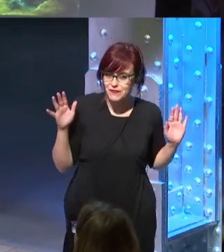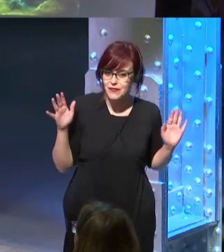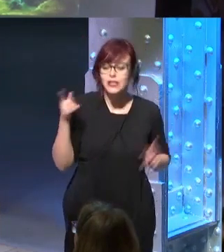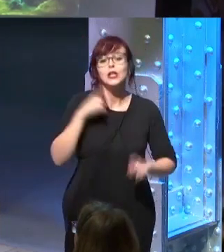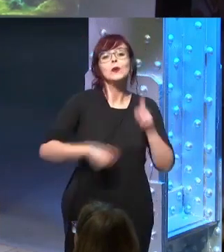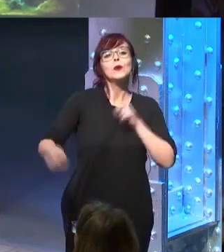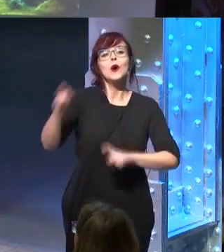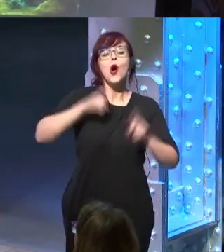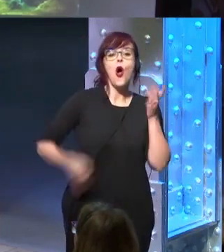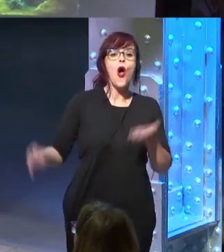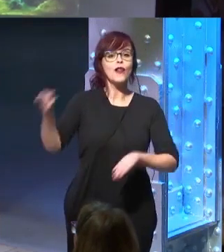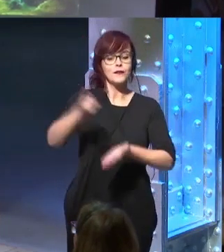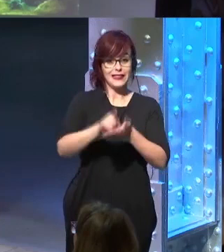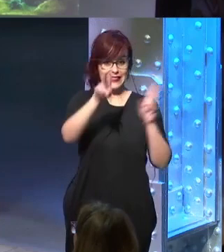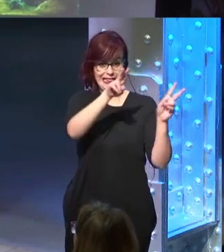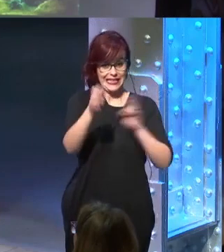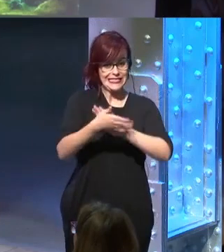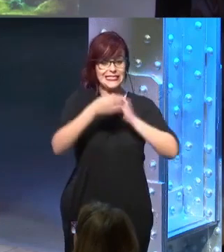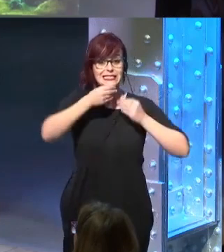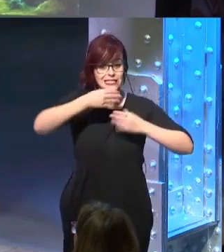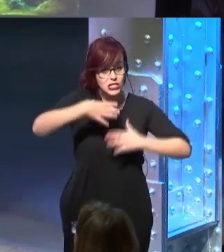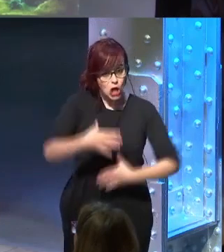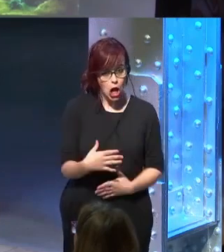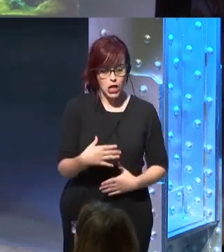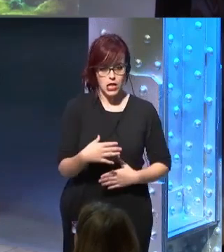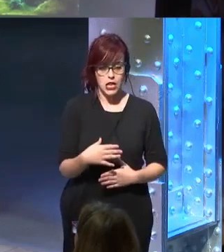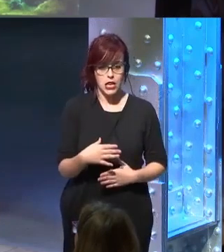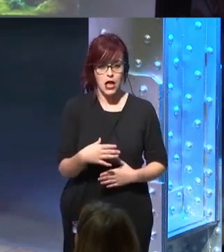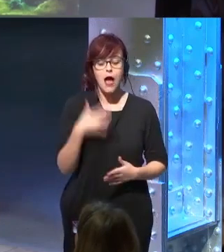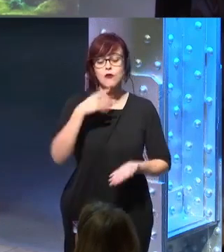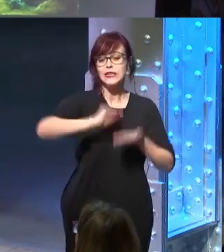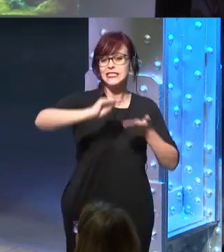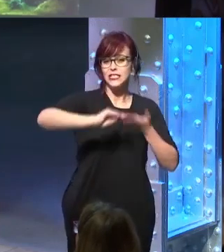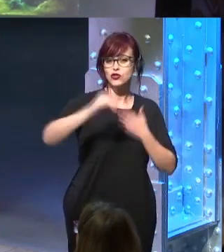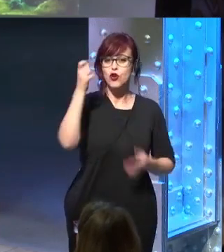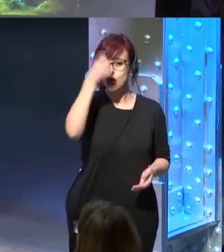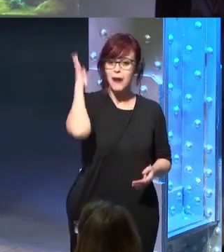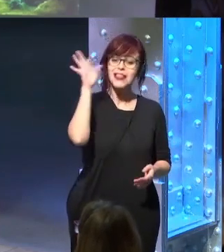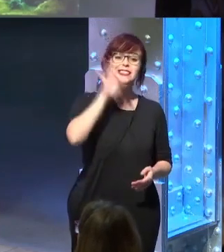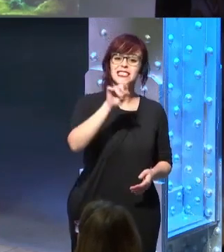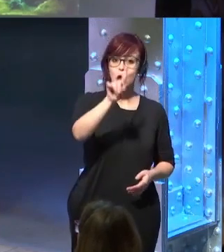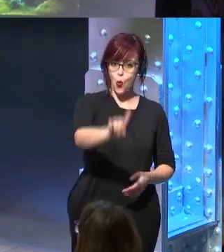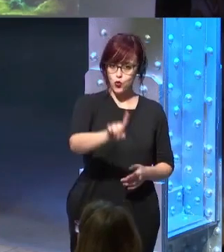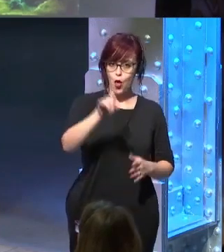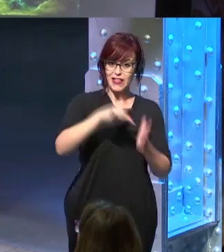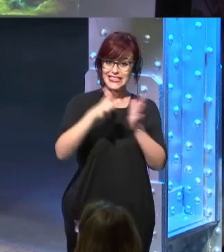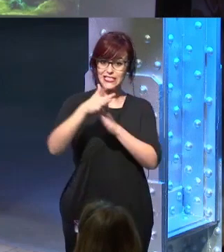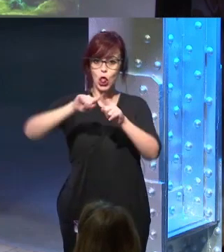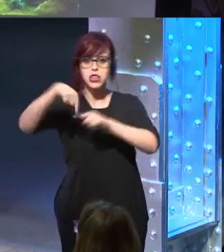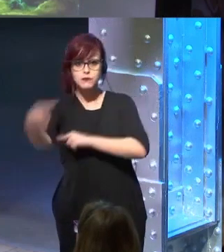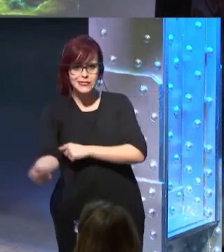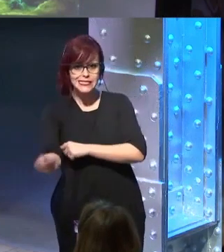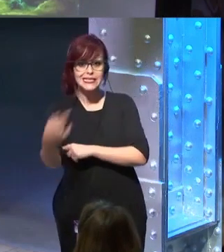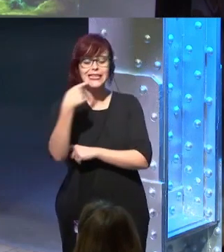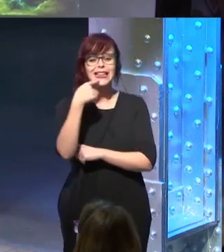Más que en la historia, un escritor romano del siglo I después de Cristo puso 3